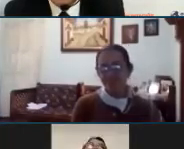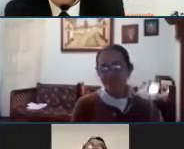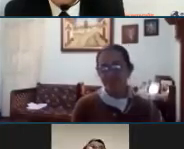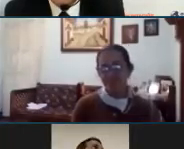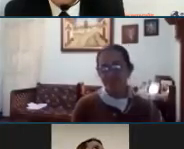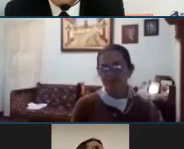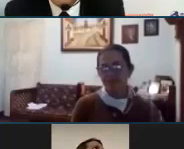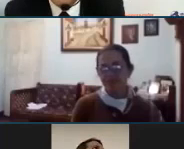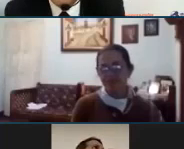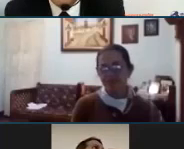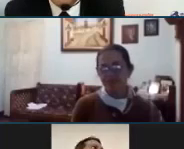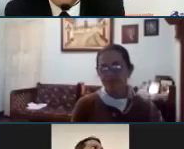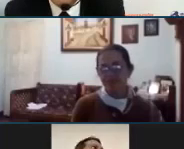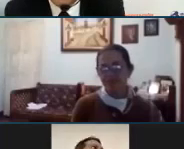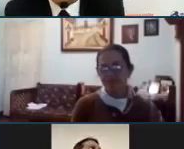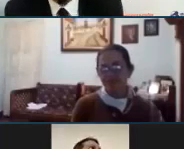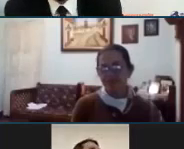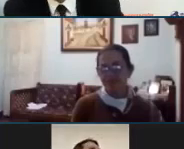¿Ninguna?